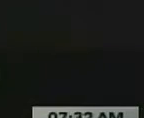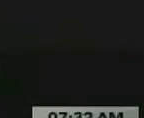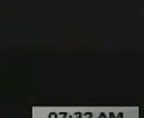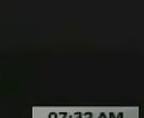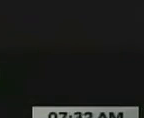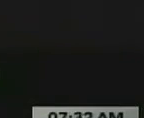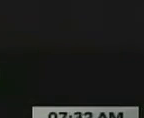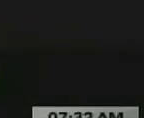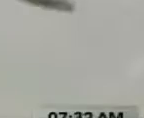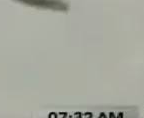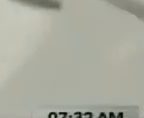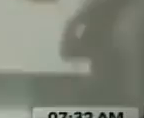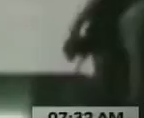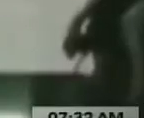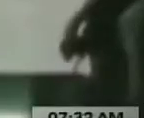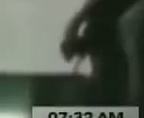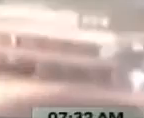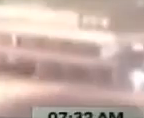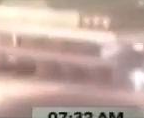The strongest military in the world.